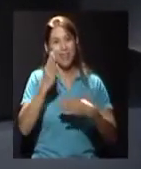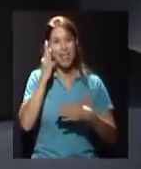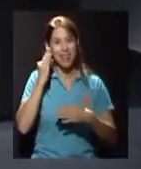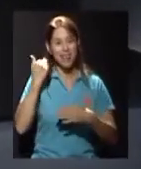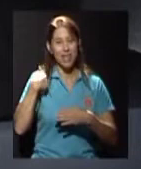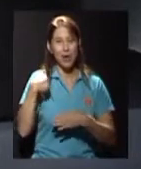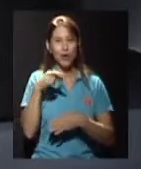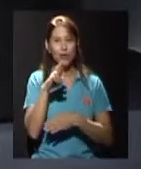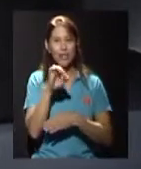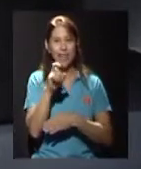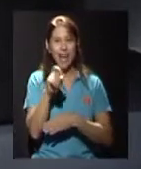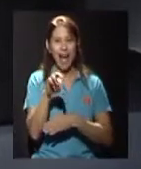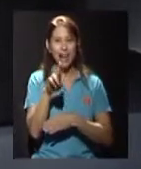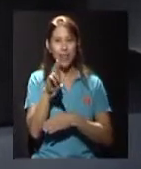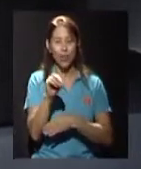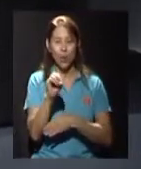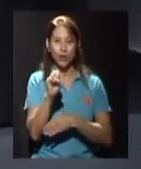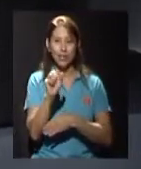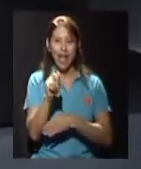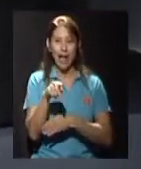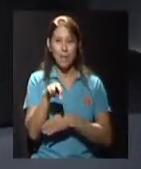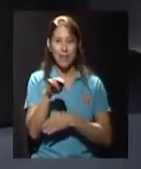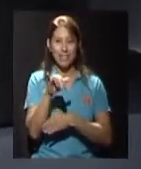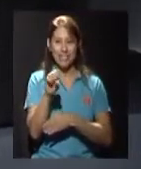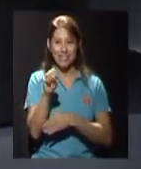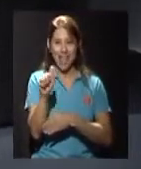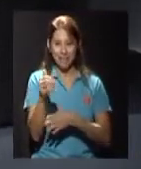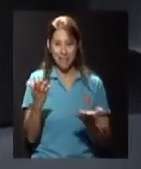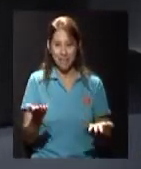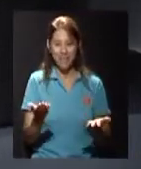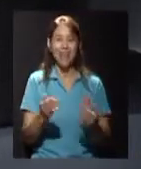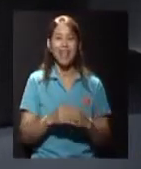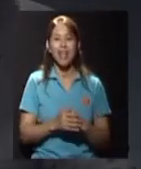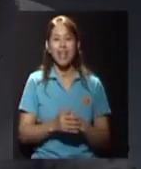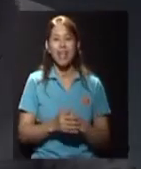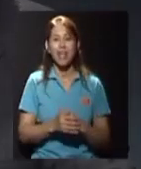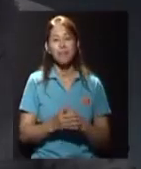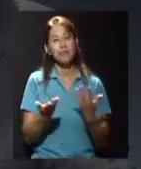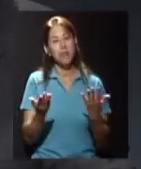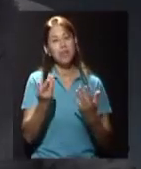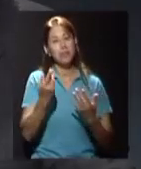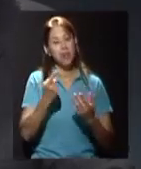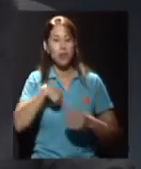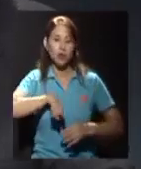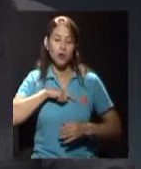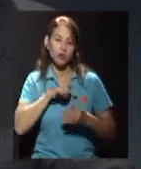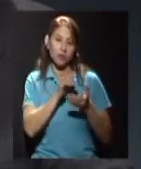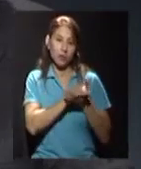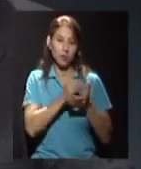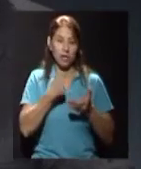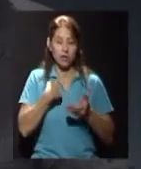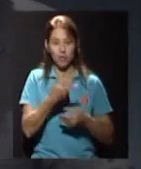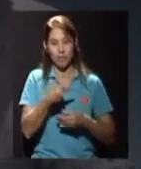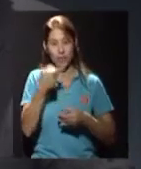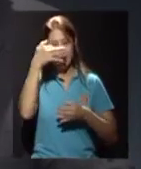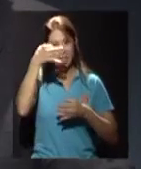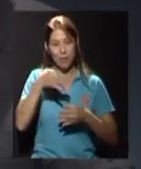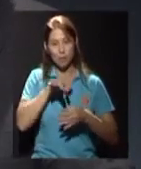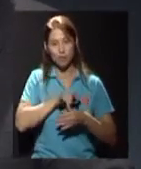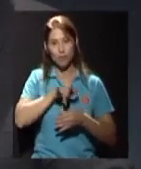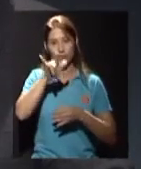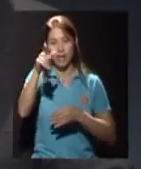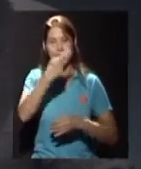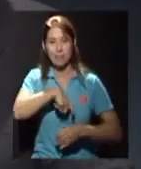aymá pero efectivamente este decidimos irnos para españa' mi esposa y yo